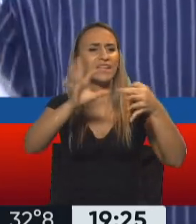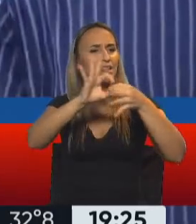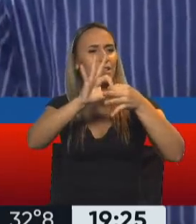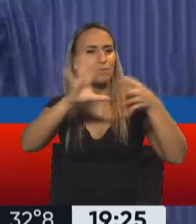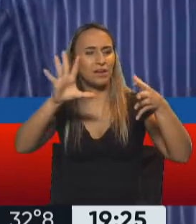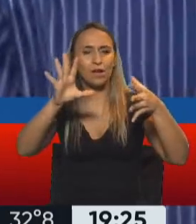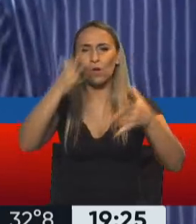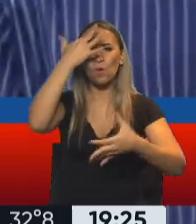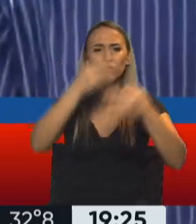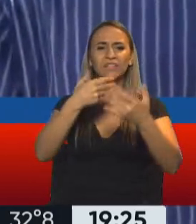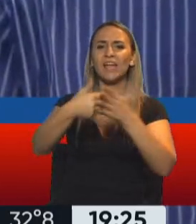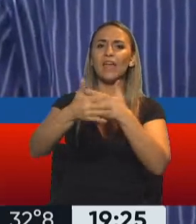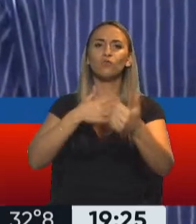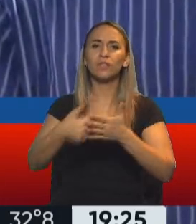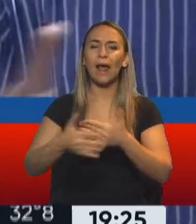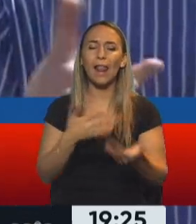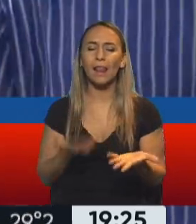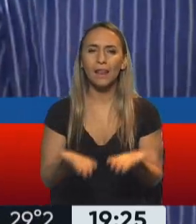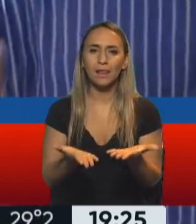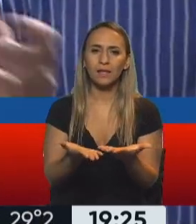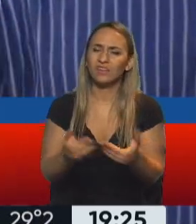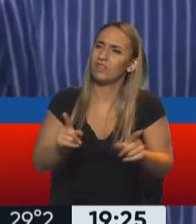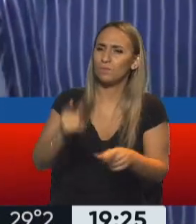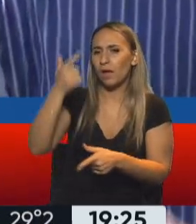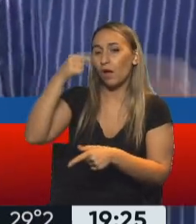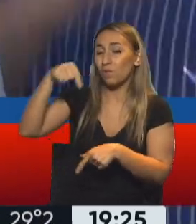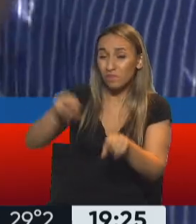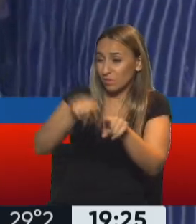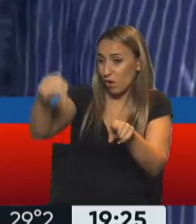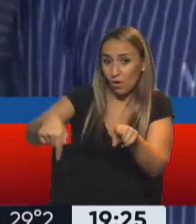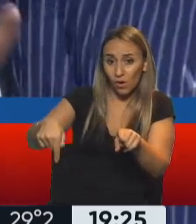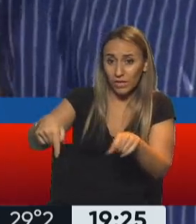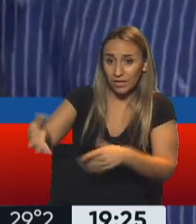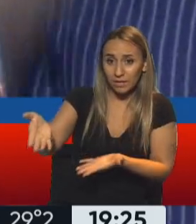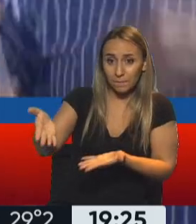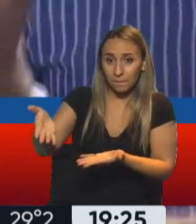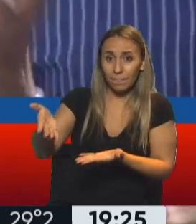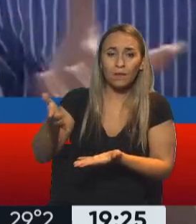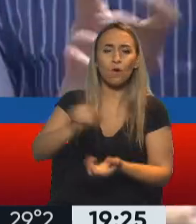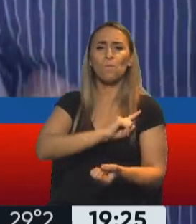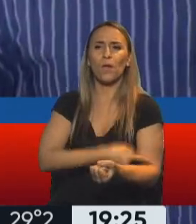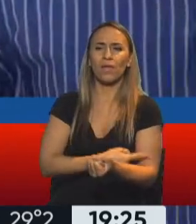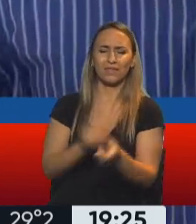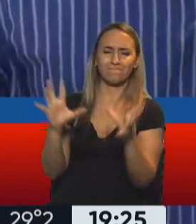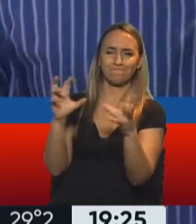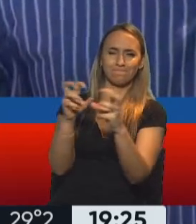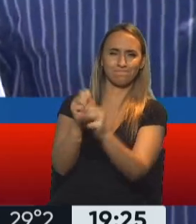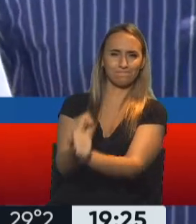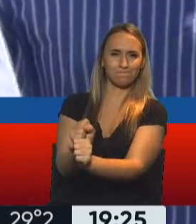justicia imparcial. No convivir como hoy con una cultura del poder oscura,